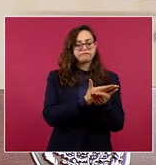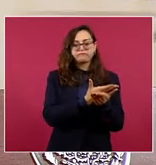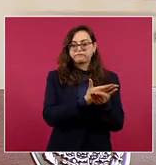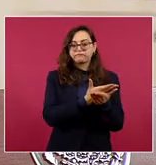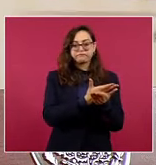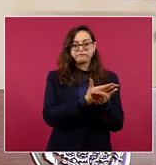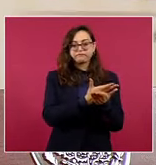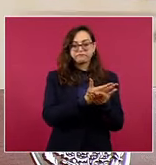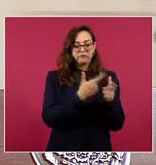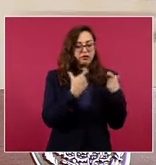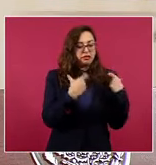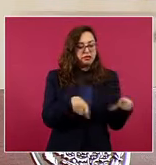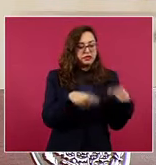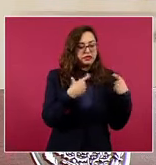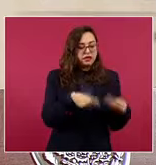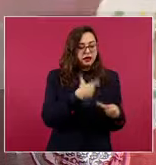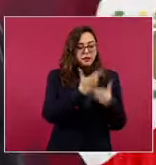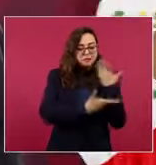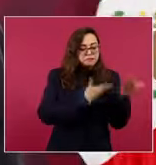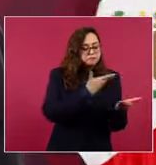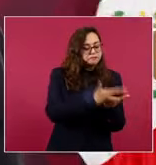al servicio del dinero.